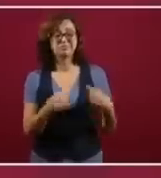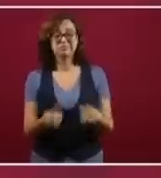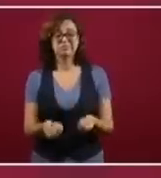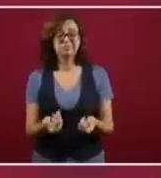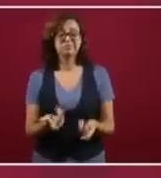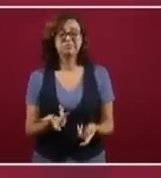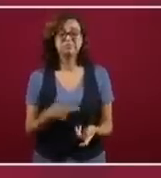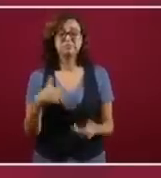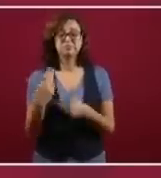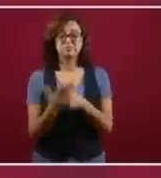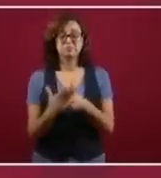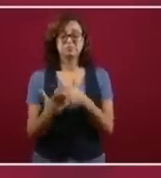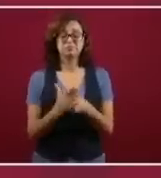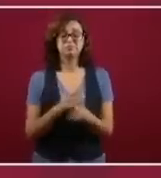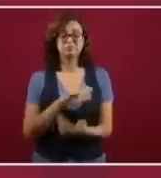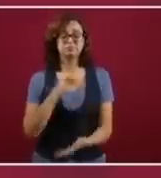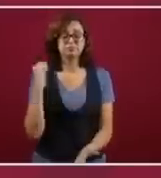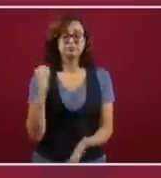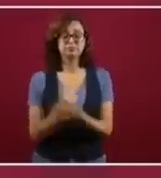Está por aprobarse